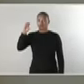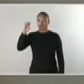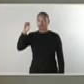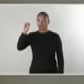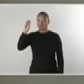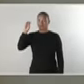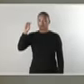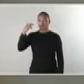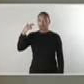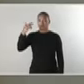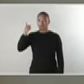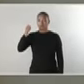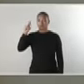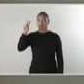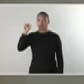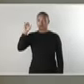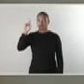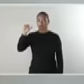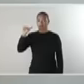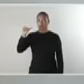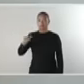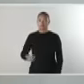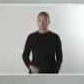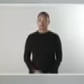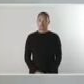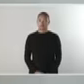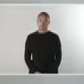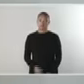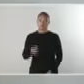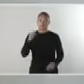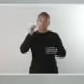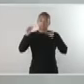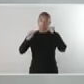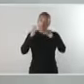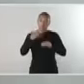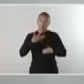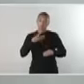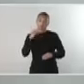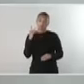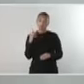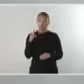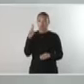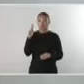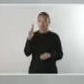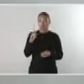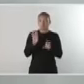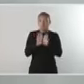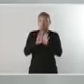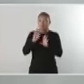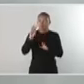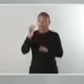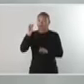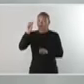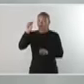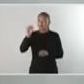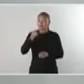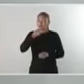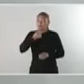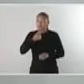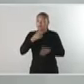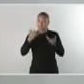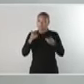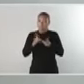Chavira Martínez este debate tendrá una duración aproximada a los 90 minutos y se desarrollará